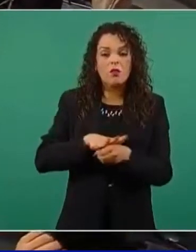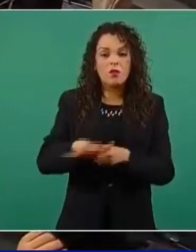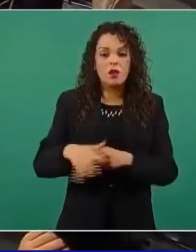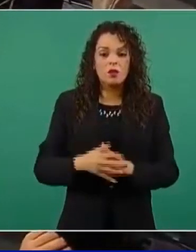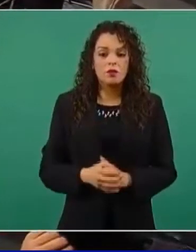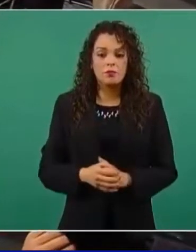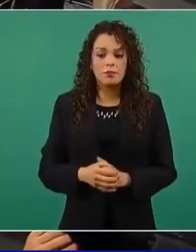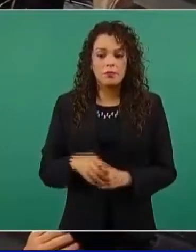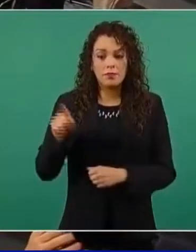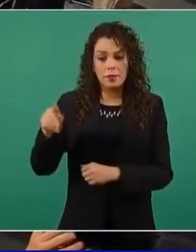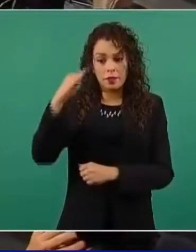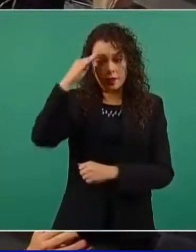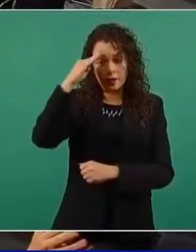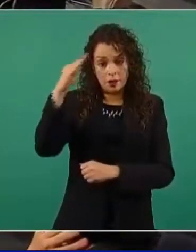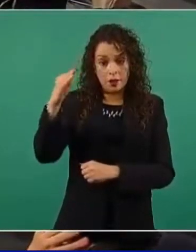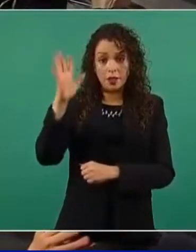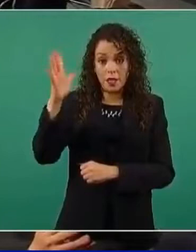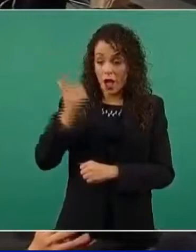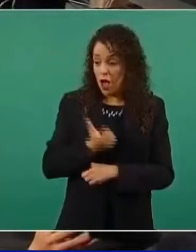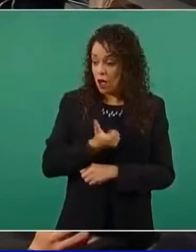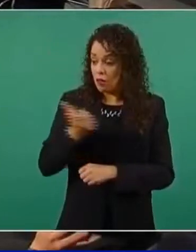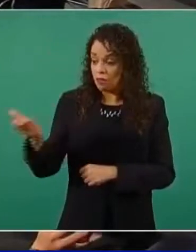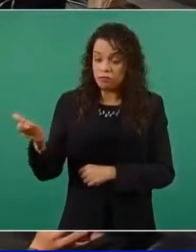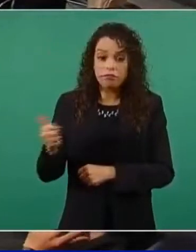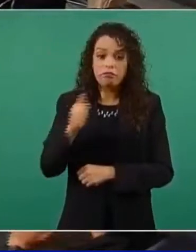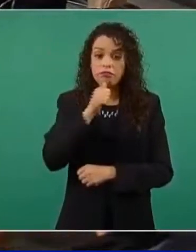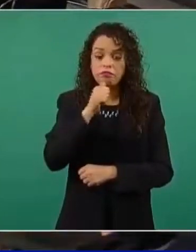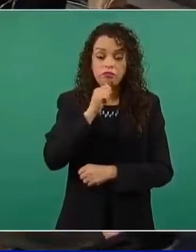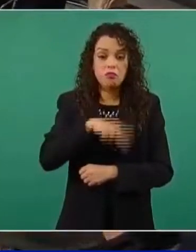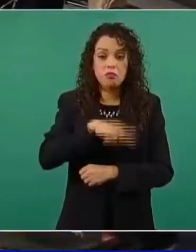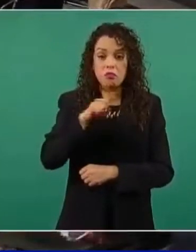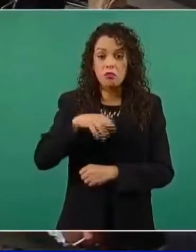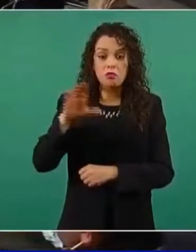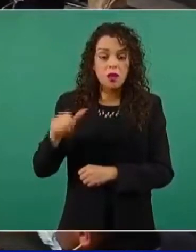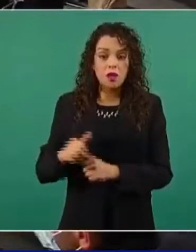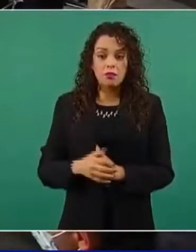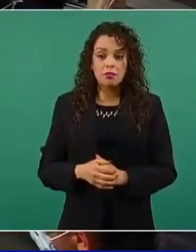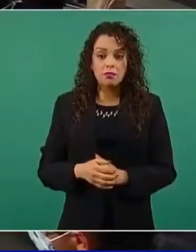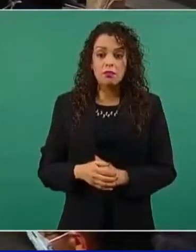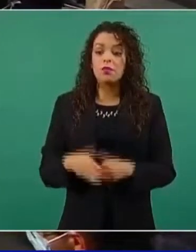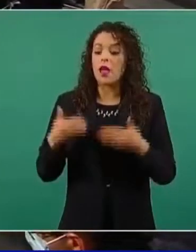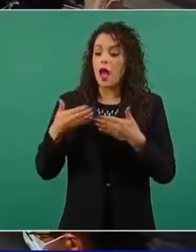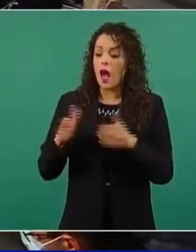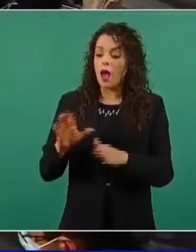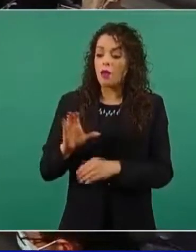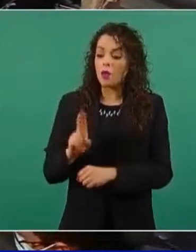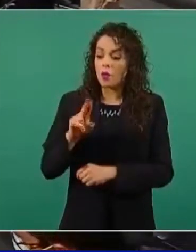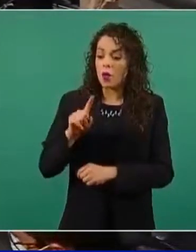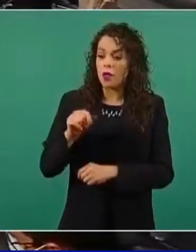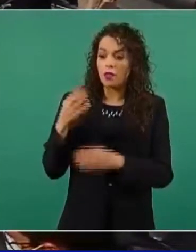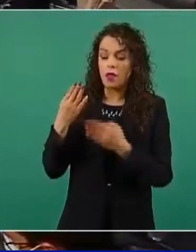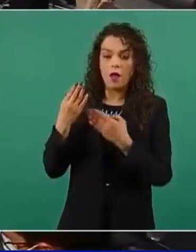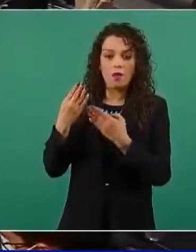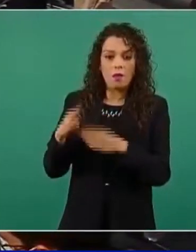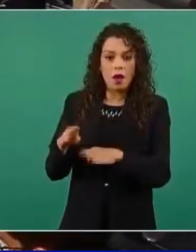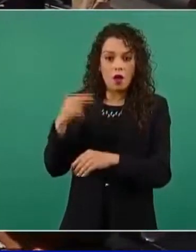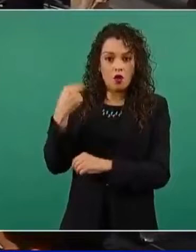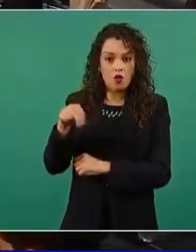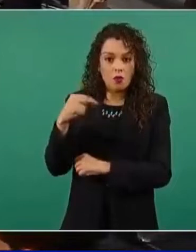señor nunca recibió el dinero. Se simuló también, se abrió una cuenta a su nombre, él no la abrió,